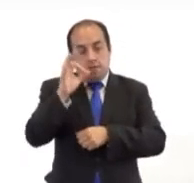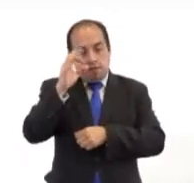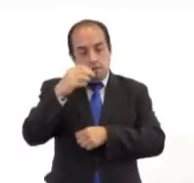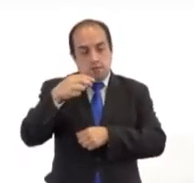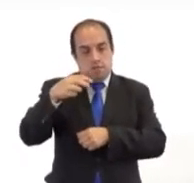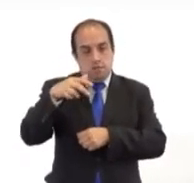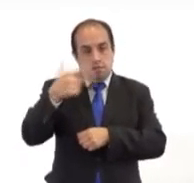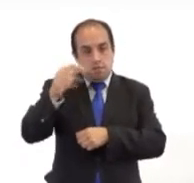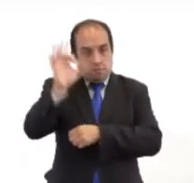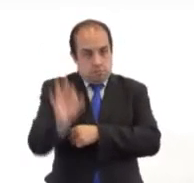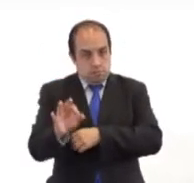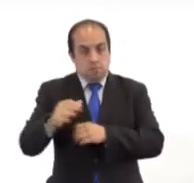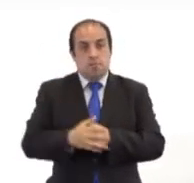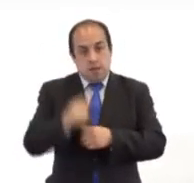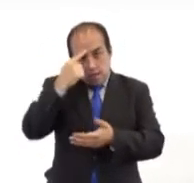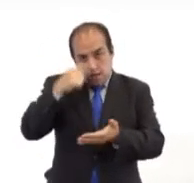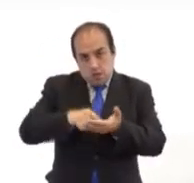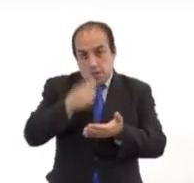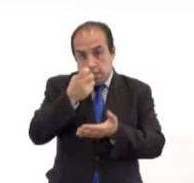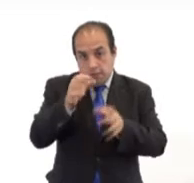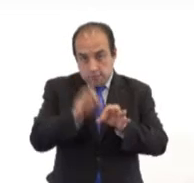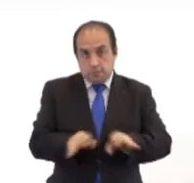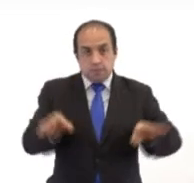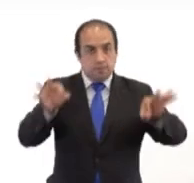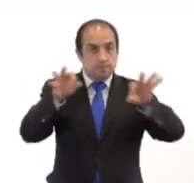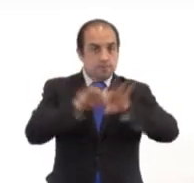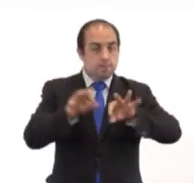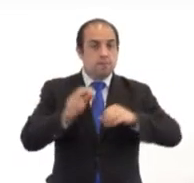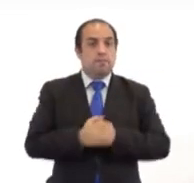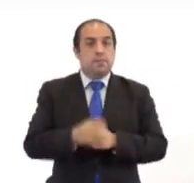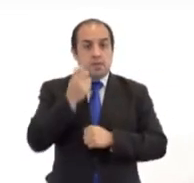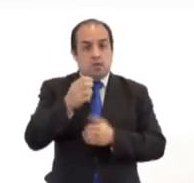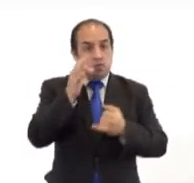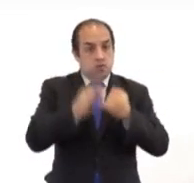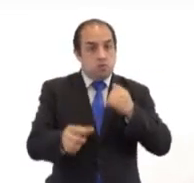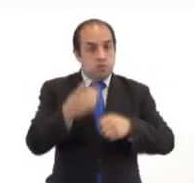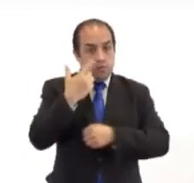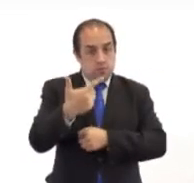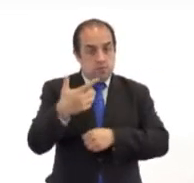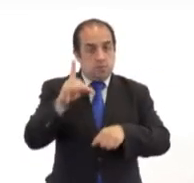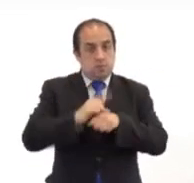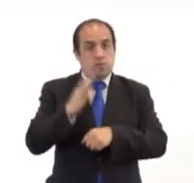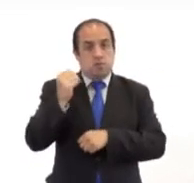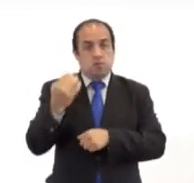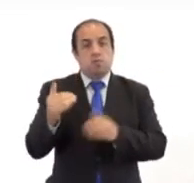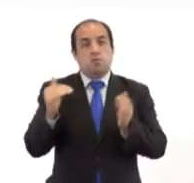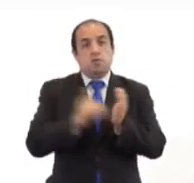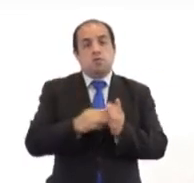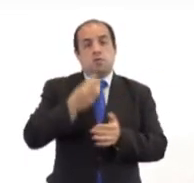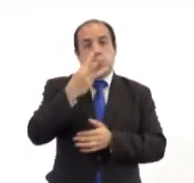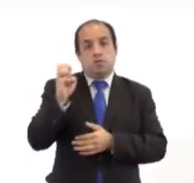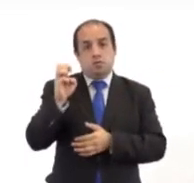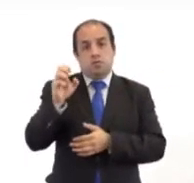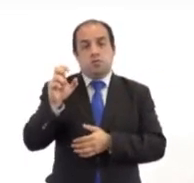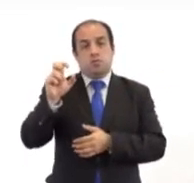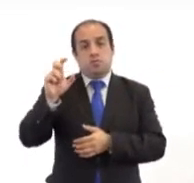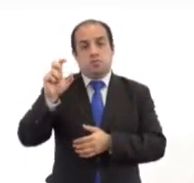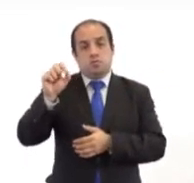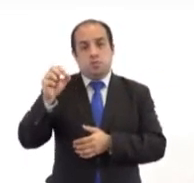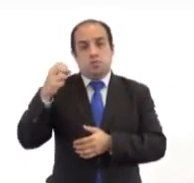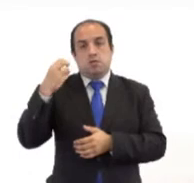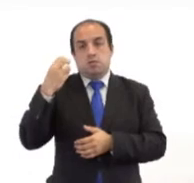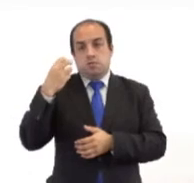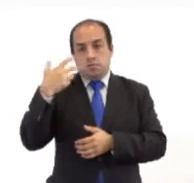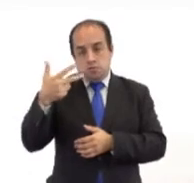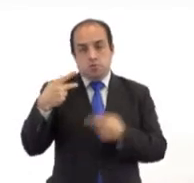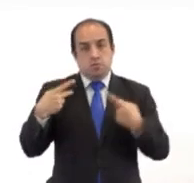13%. Creo que aquí lo más destacable es, en estos últimos 7 días, 9,328 positivos, pero si vemos, por